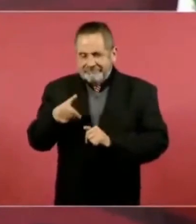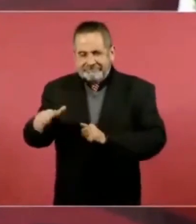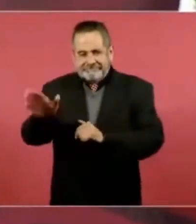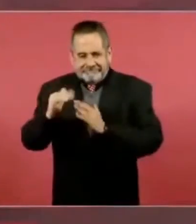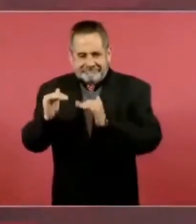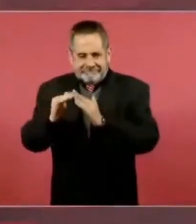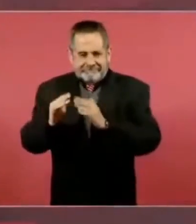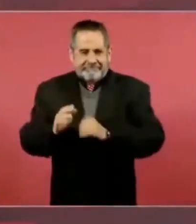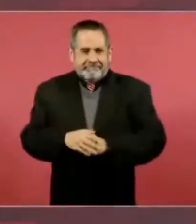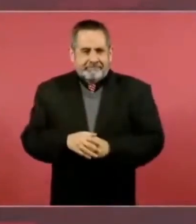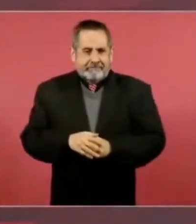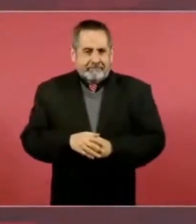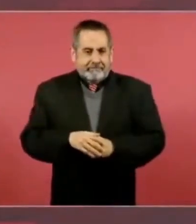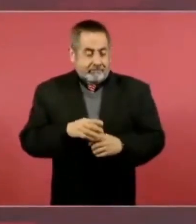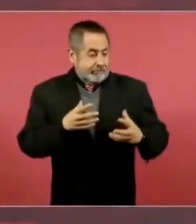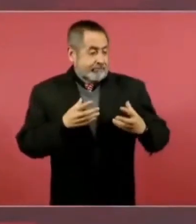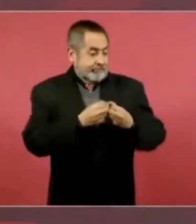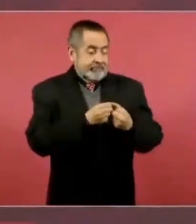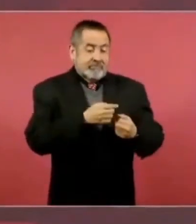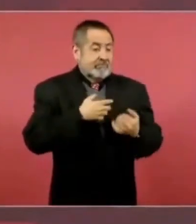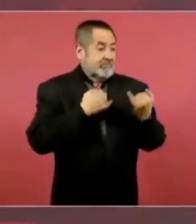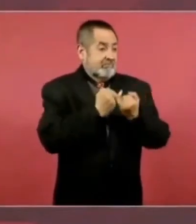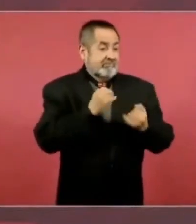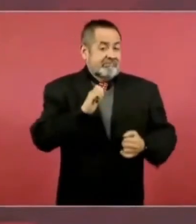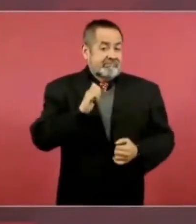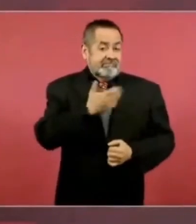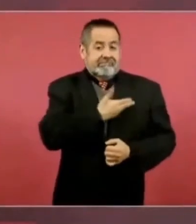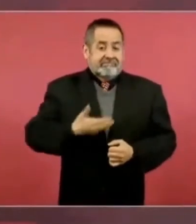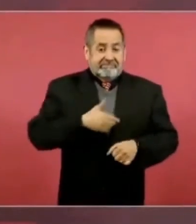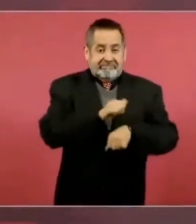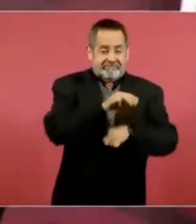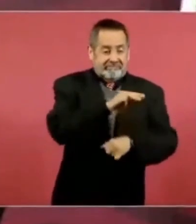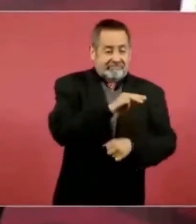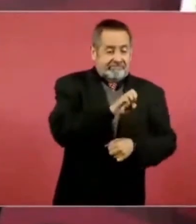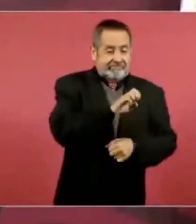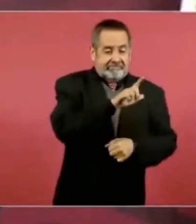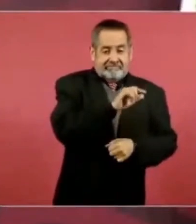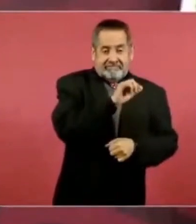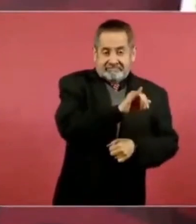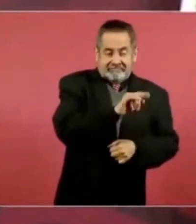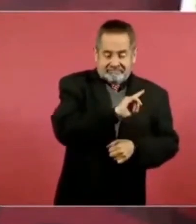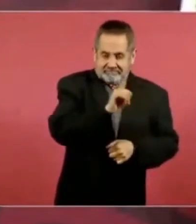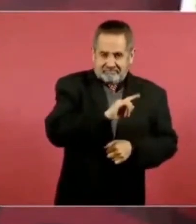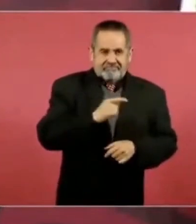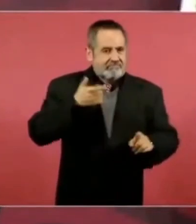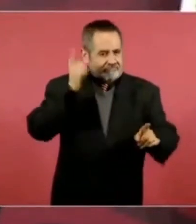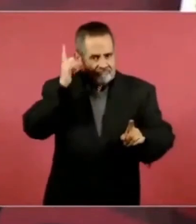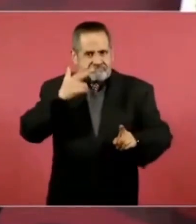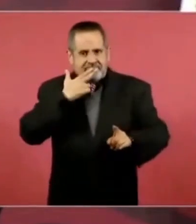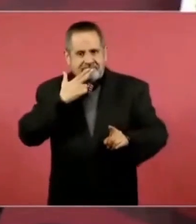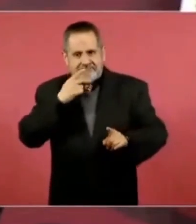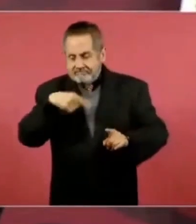Porque no soy Milei, pues sí, lo voy a decir. ¿Sí? Y ojalá y sirva, ¿no?